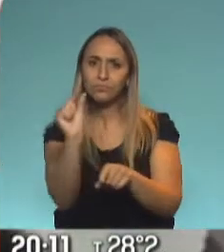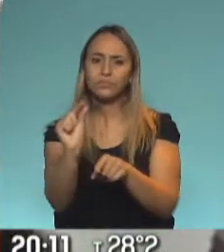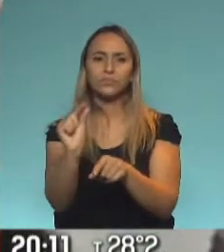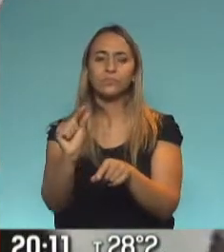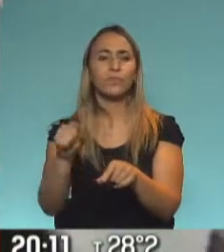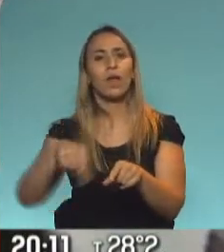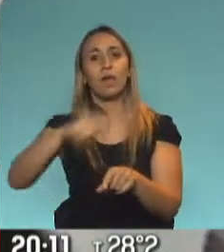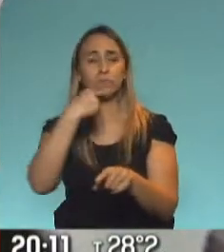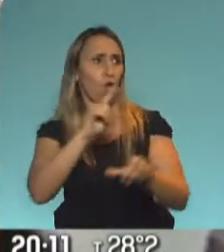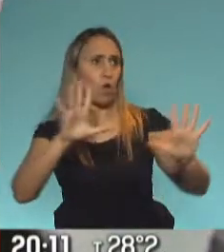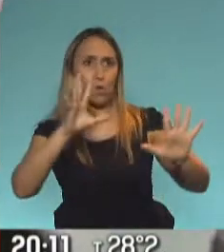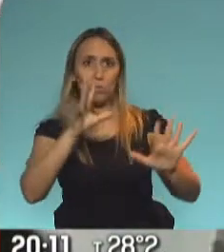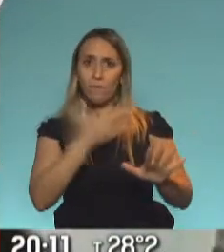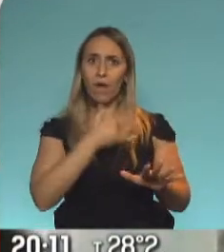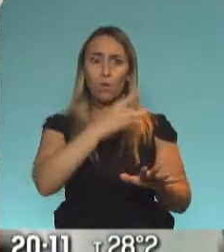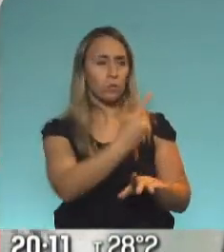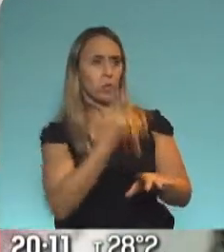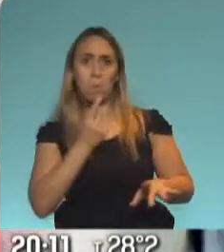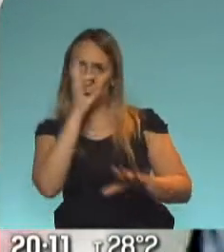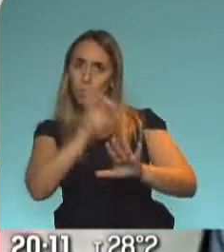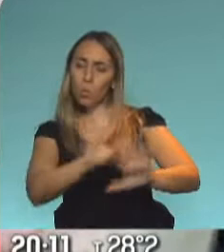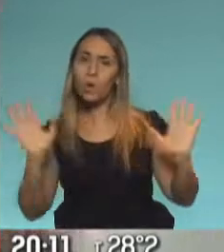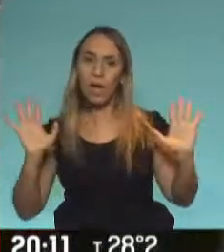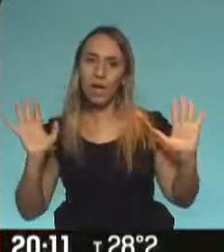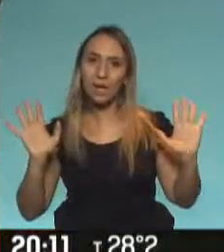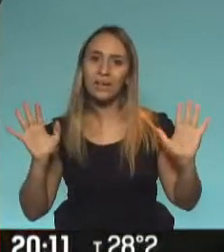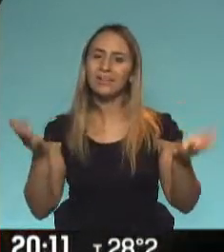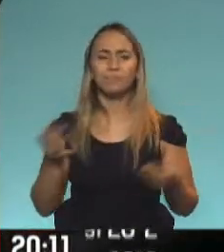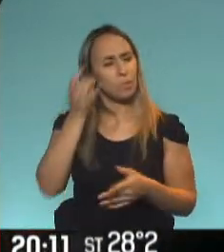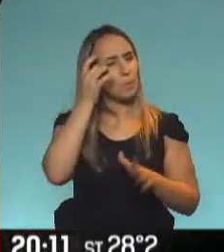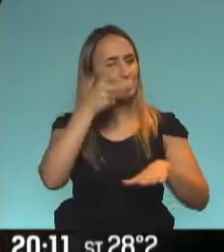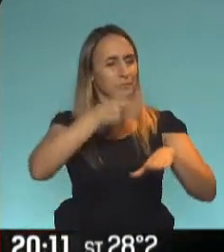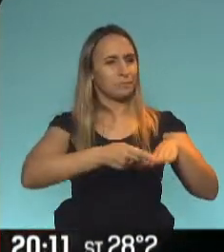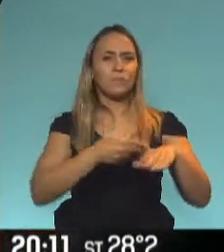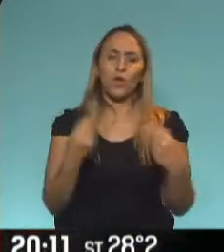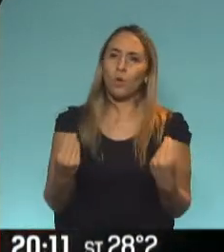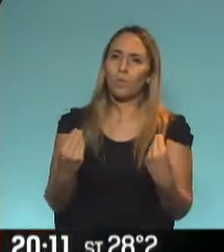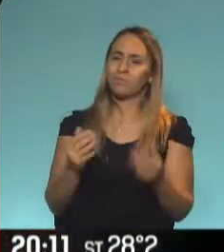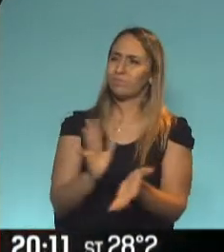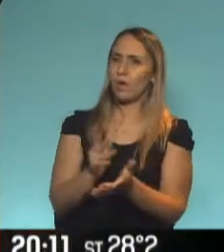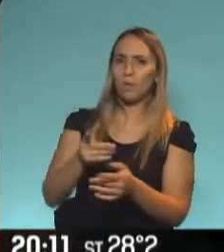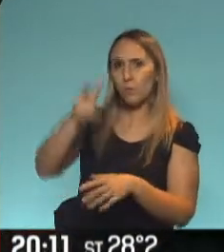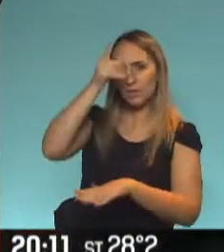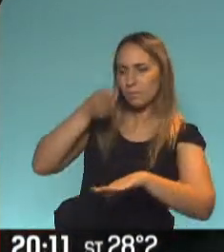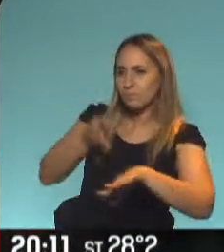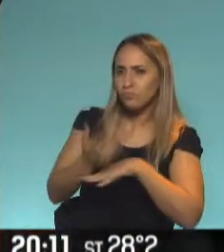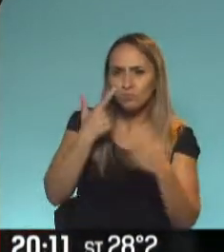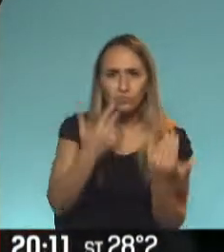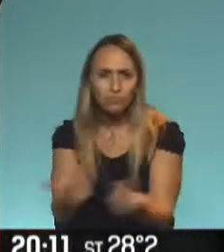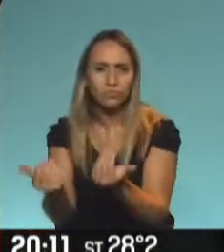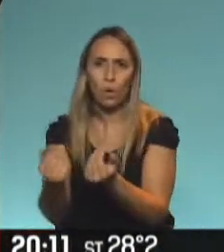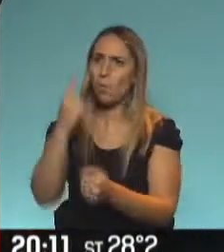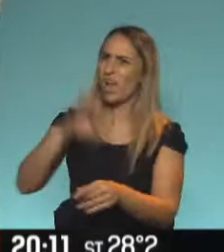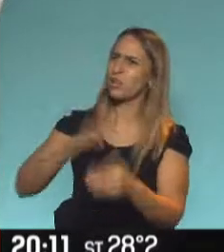estado nunca. ¿Cómo llegó eso allí? Discúlpame, Néstor, discúlpame que te interrumpa. ¿Cómo puede ser que un allanamiento sea un año después? Porque